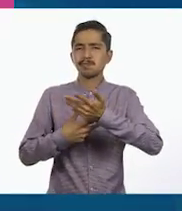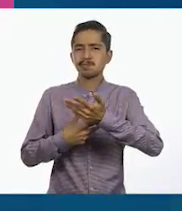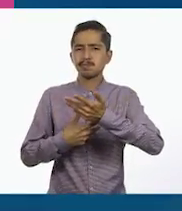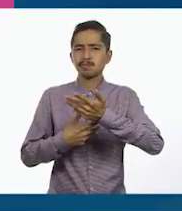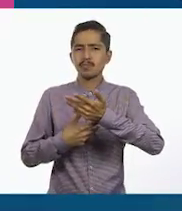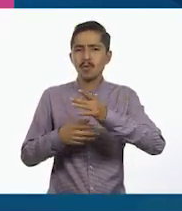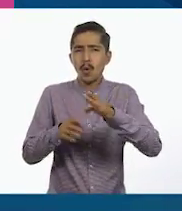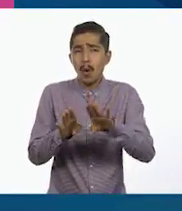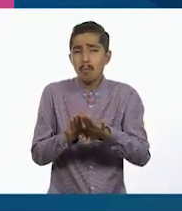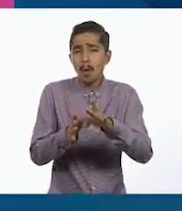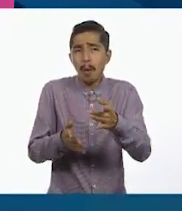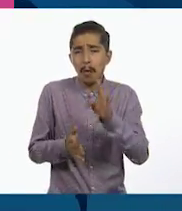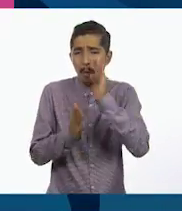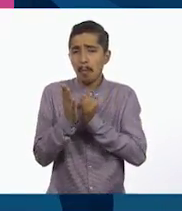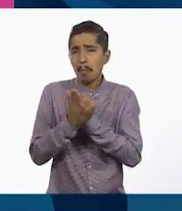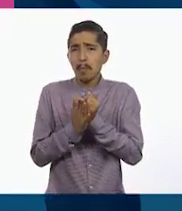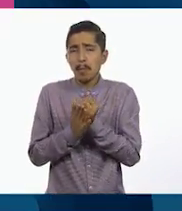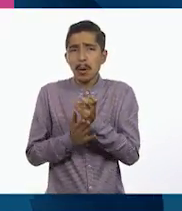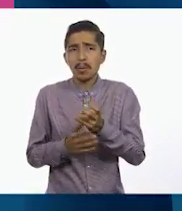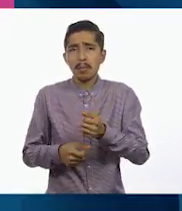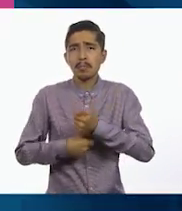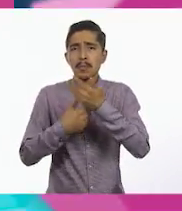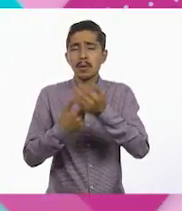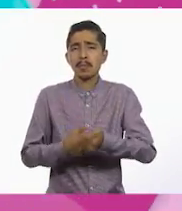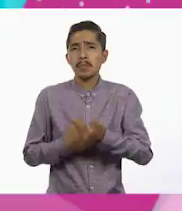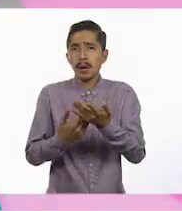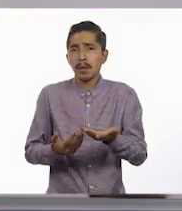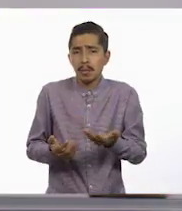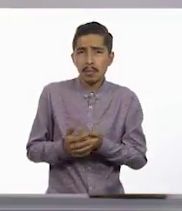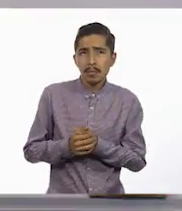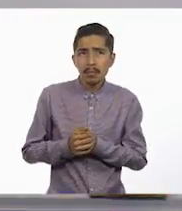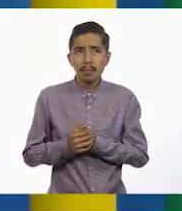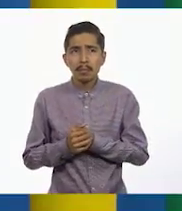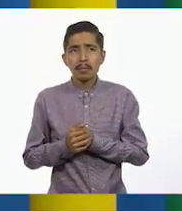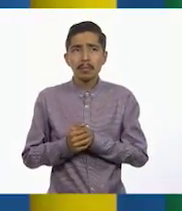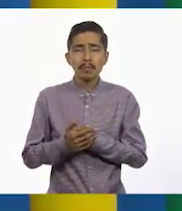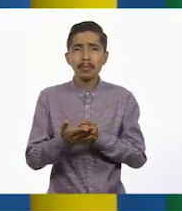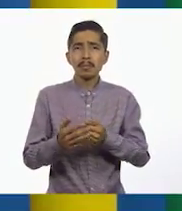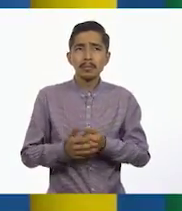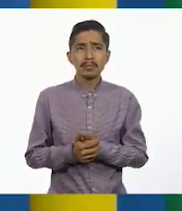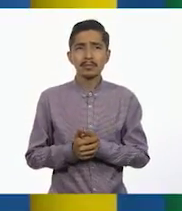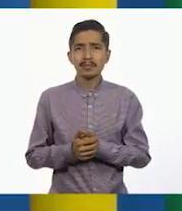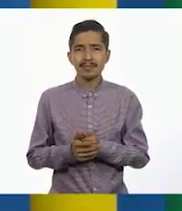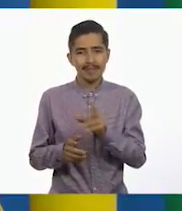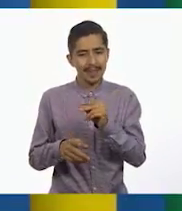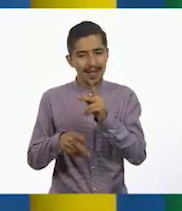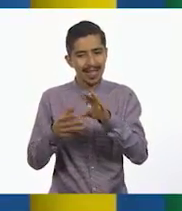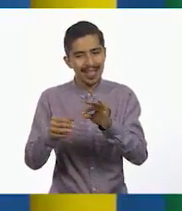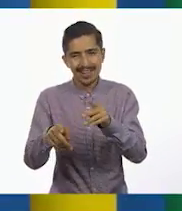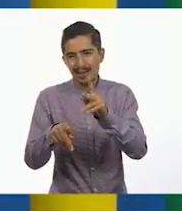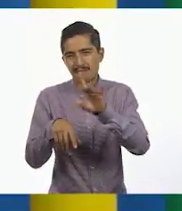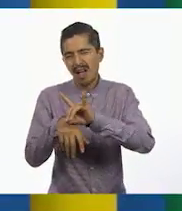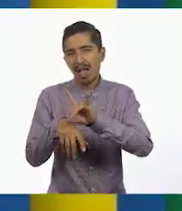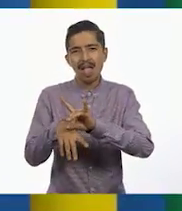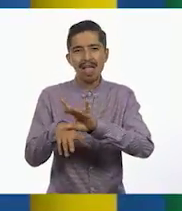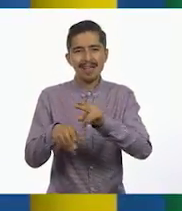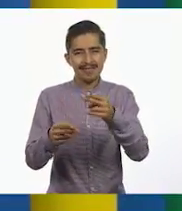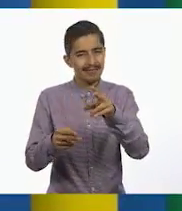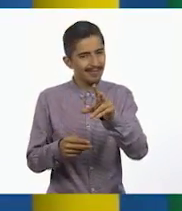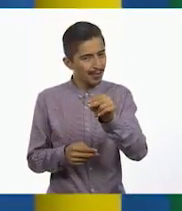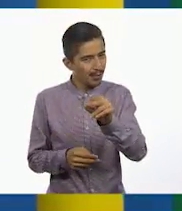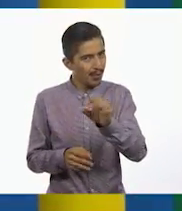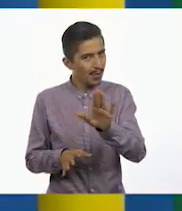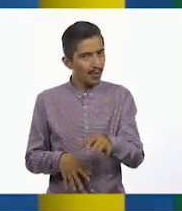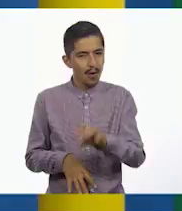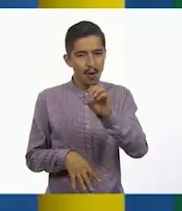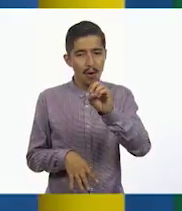No es corral. Oral, Ton, es oral. No comiences con tus bromas, por favor. Bueno,